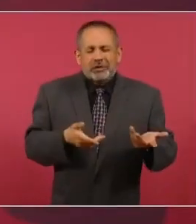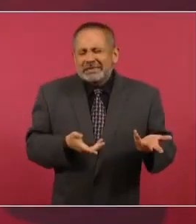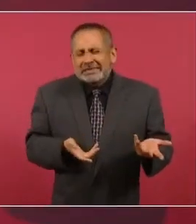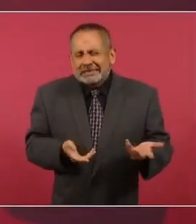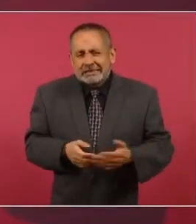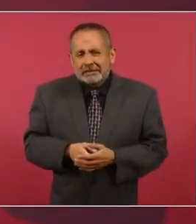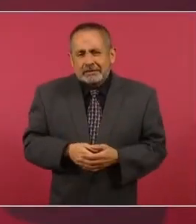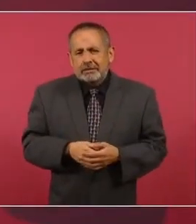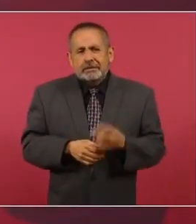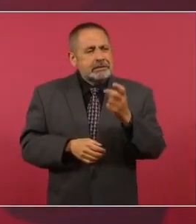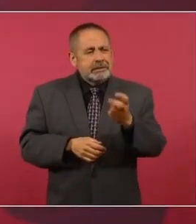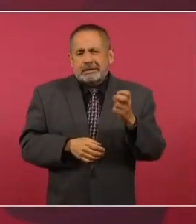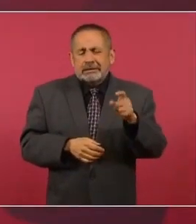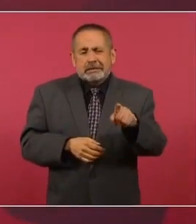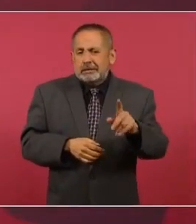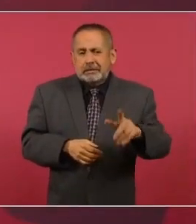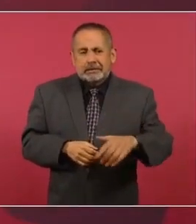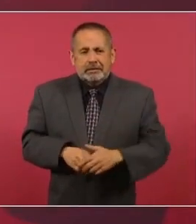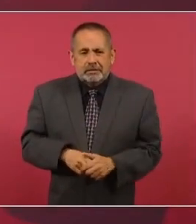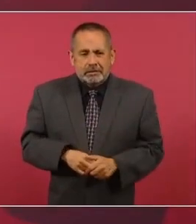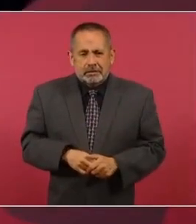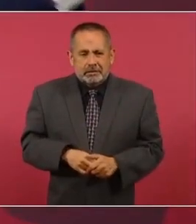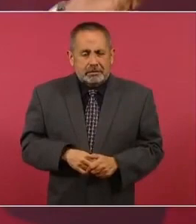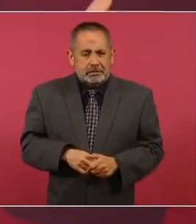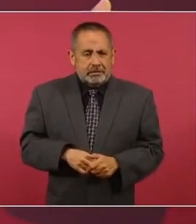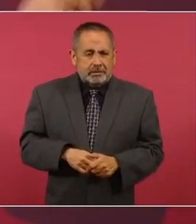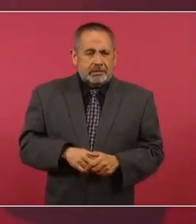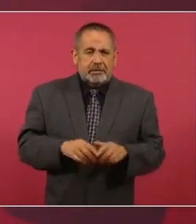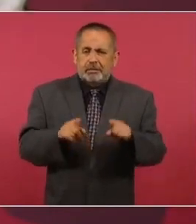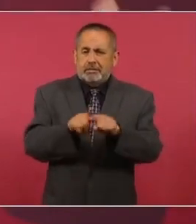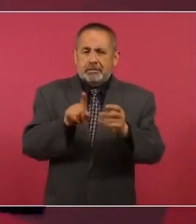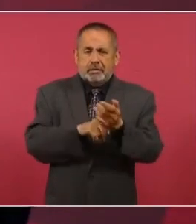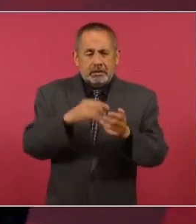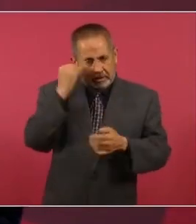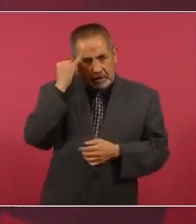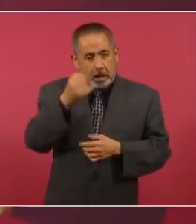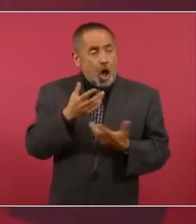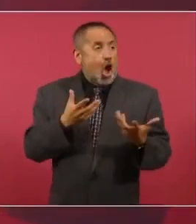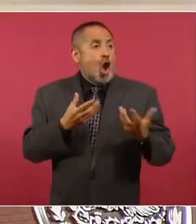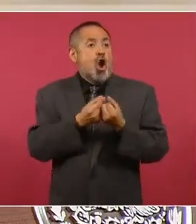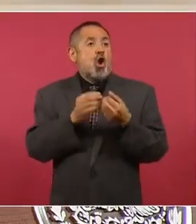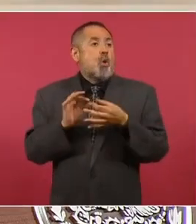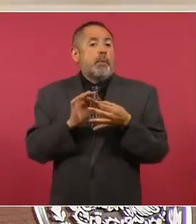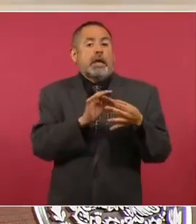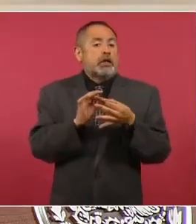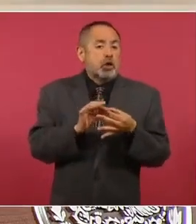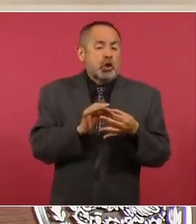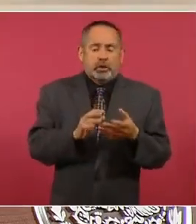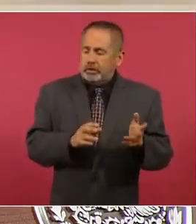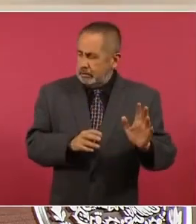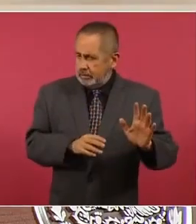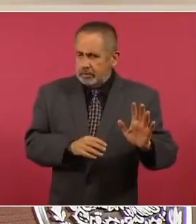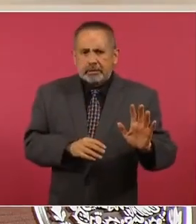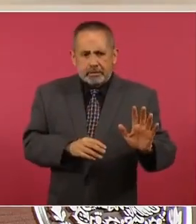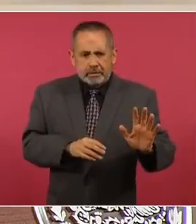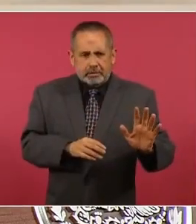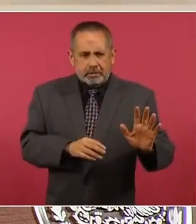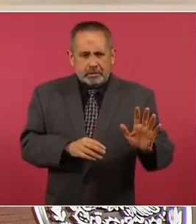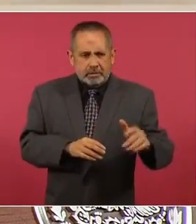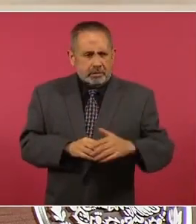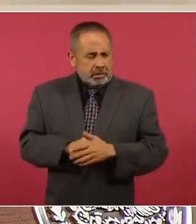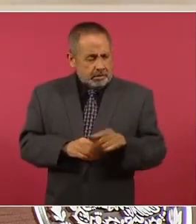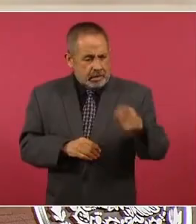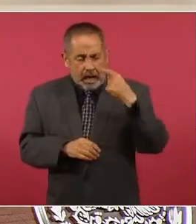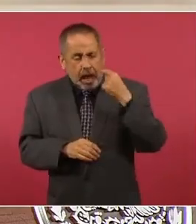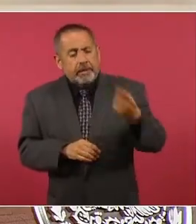porque era eso. Y es un poco lo que ellos plantean: cooperación. Bueno, hasta el del PAN dice: